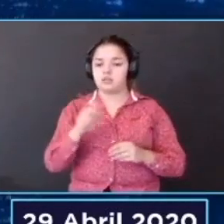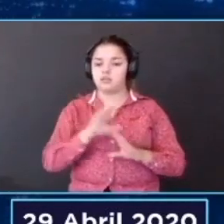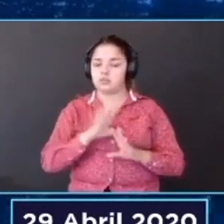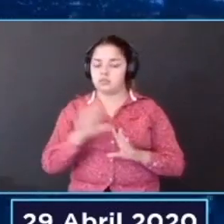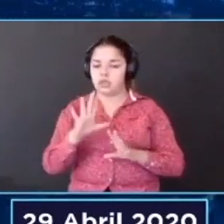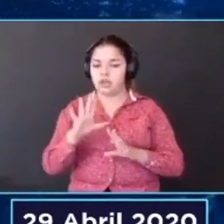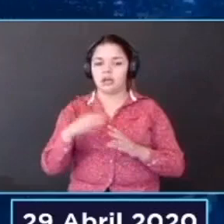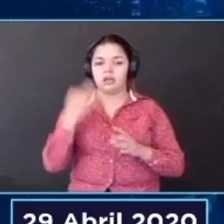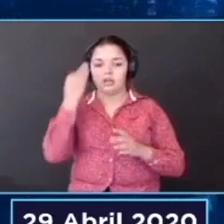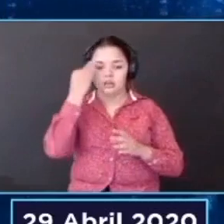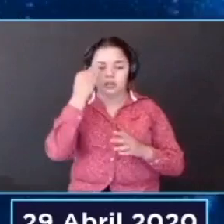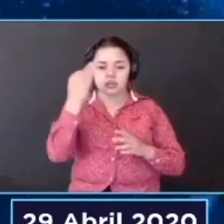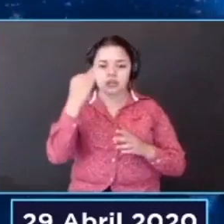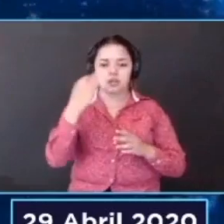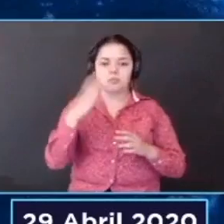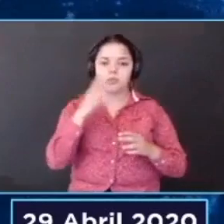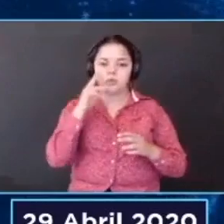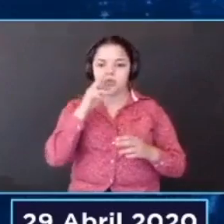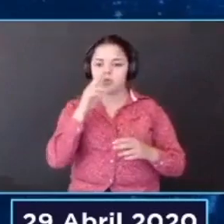tenemos 75.